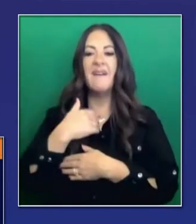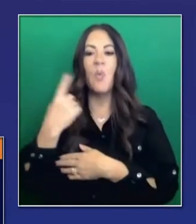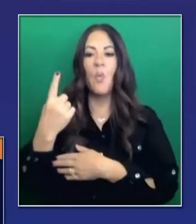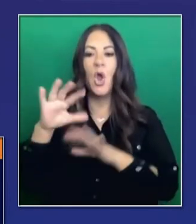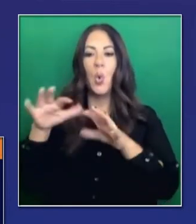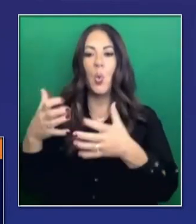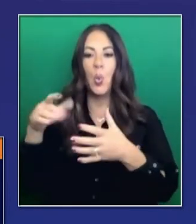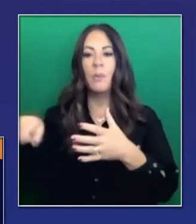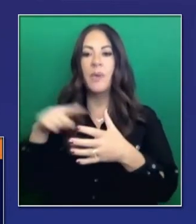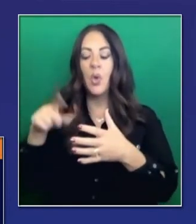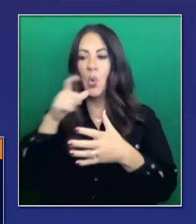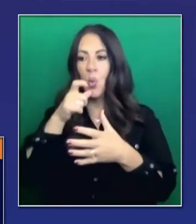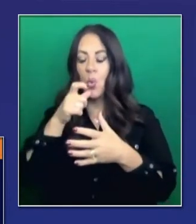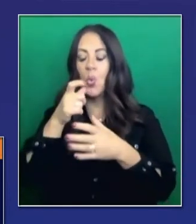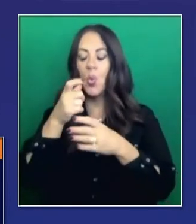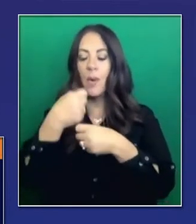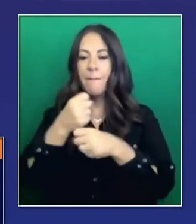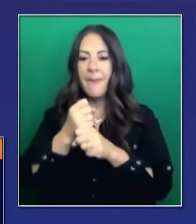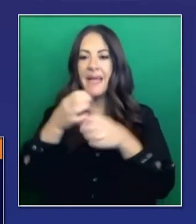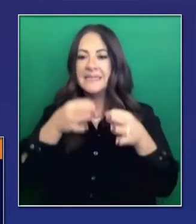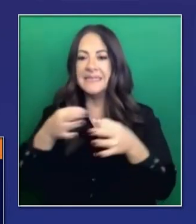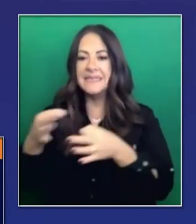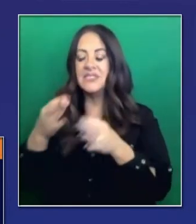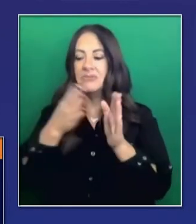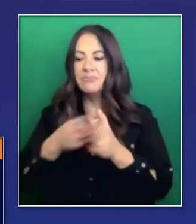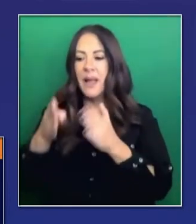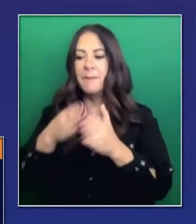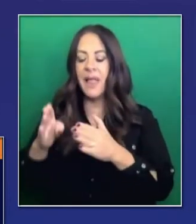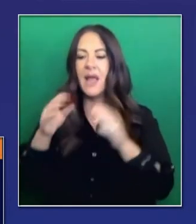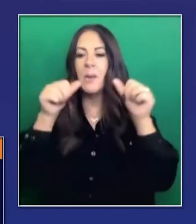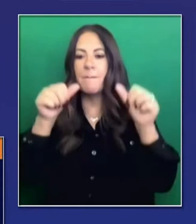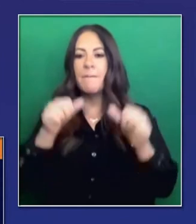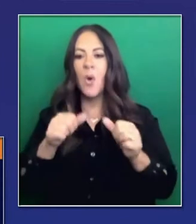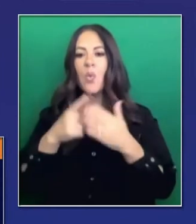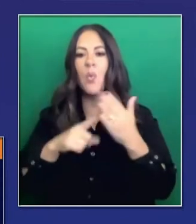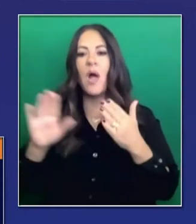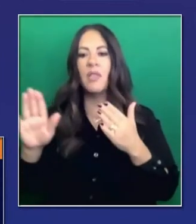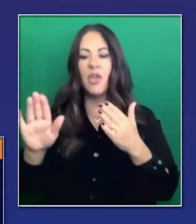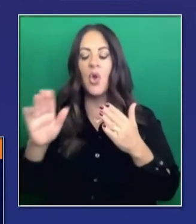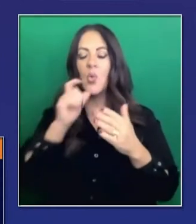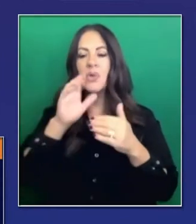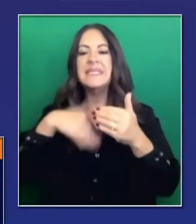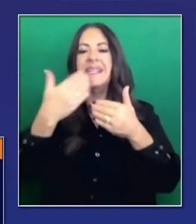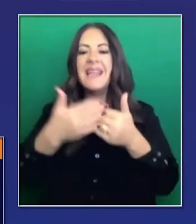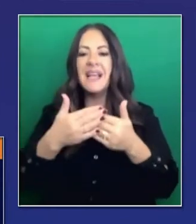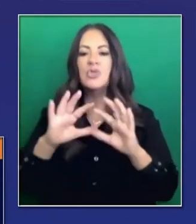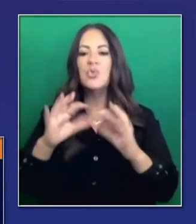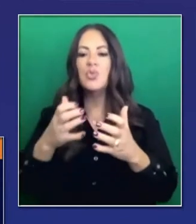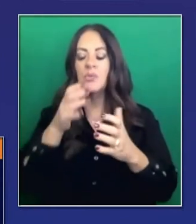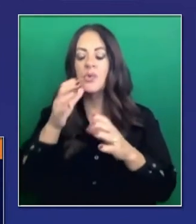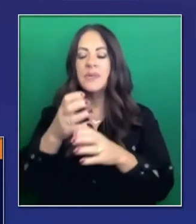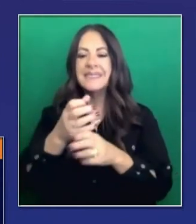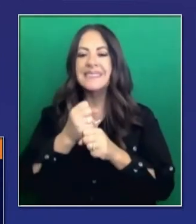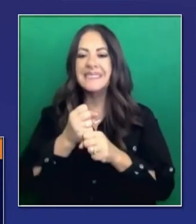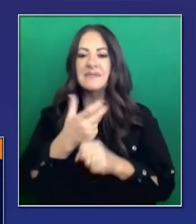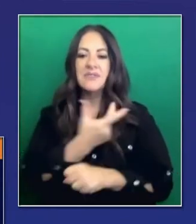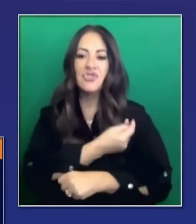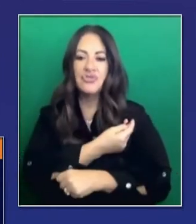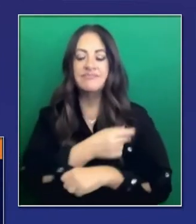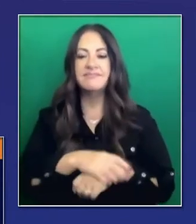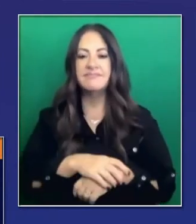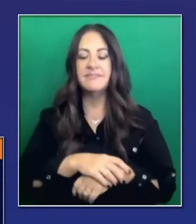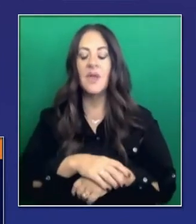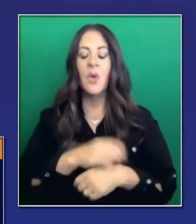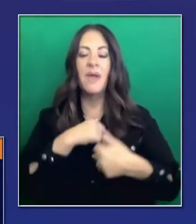1B, que es el segundo grupo que tendrá acceso a la vacuna. Y también están trabajando con el grupo